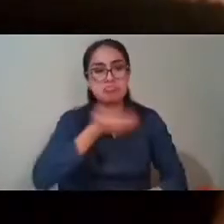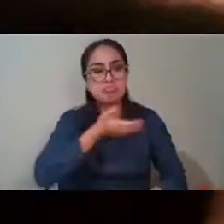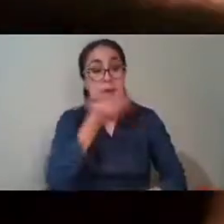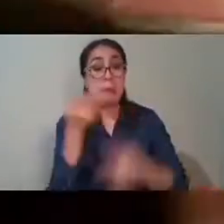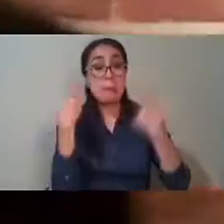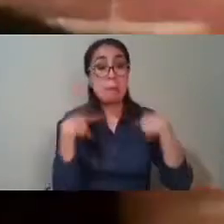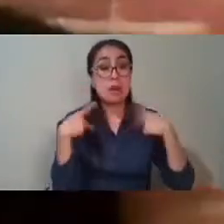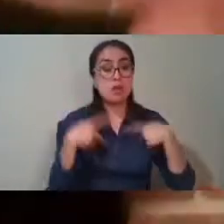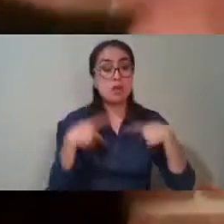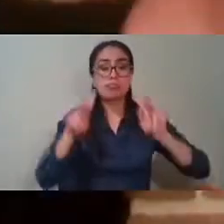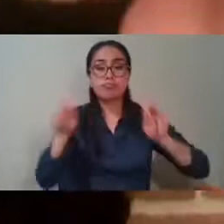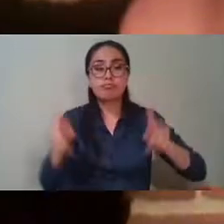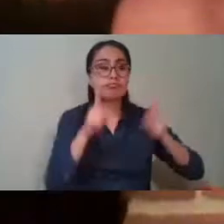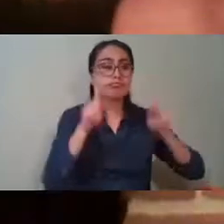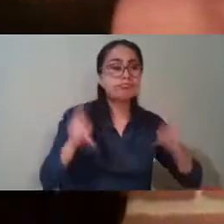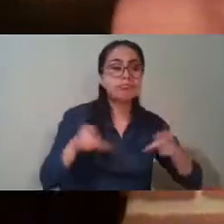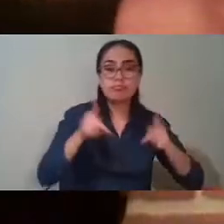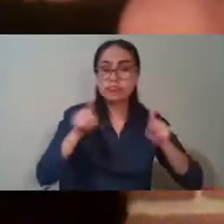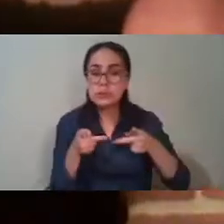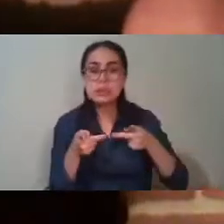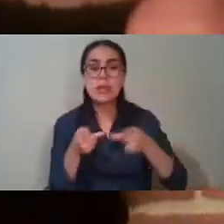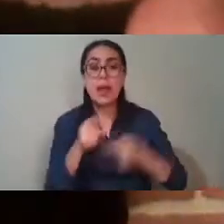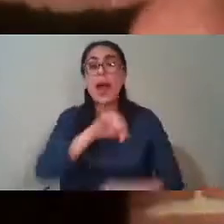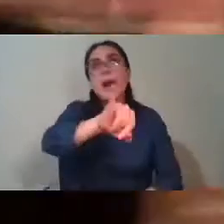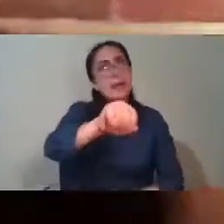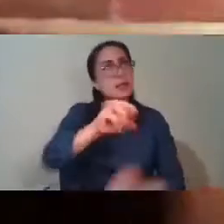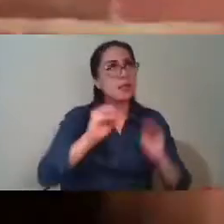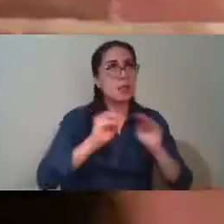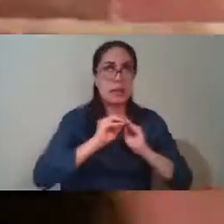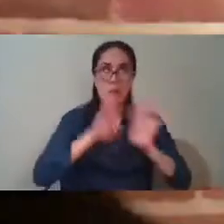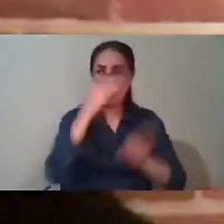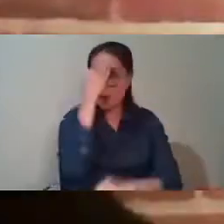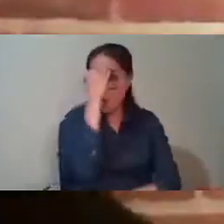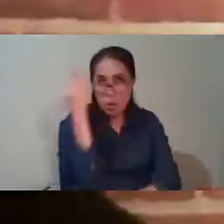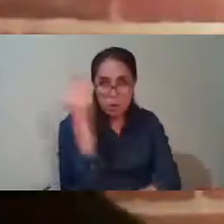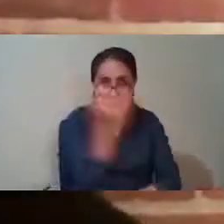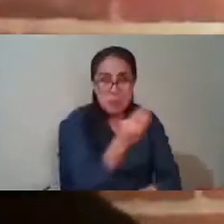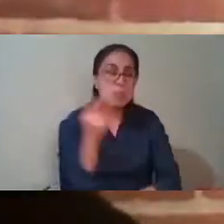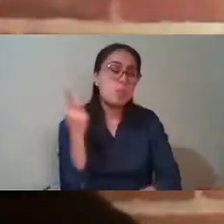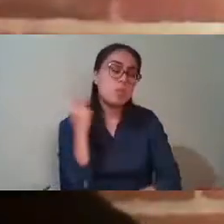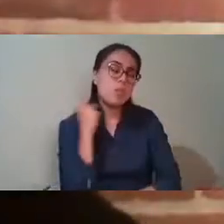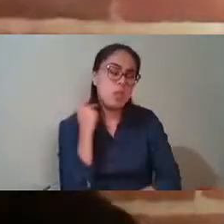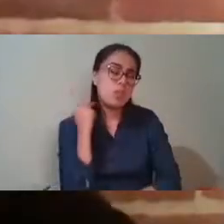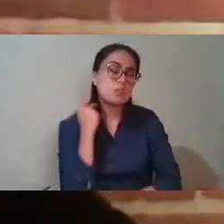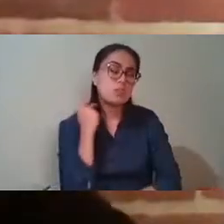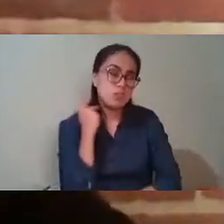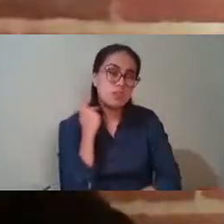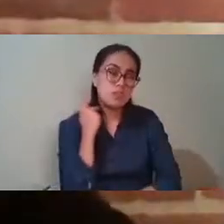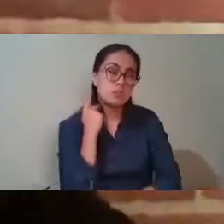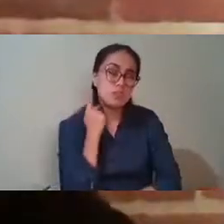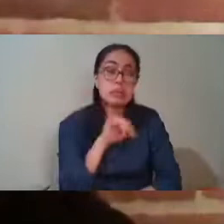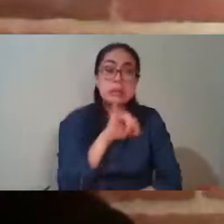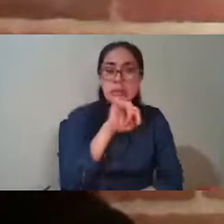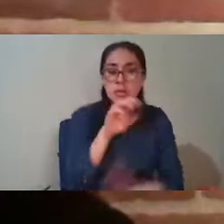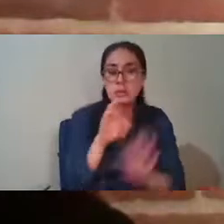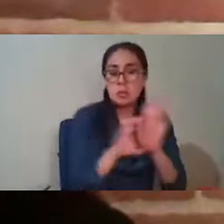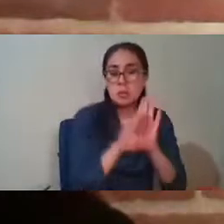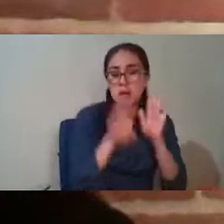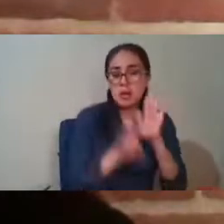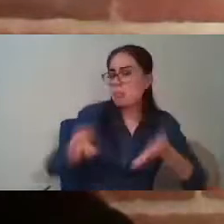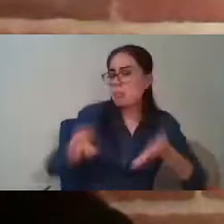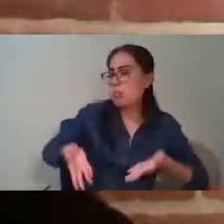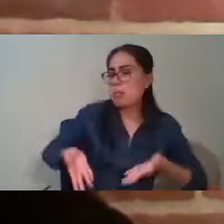y, así horror, los políticos. No le dejemos a los políticos el monopolio de